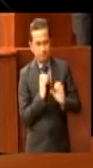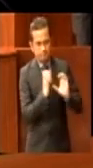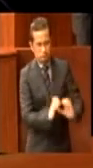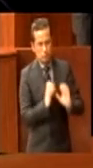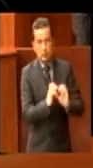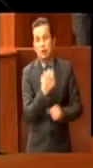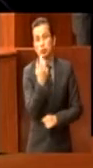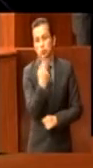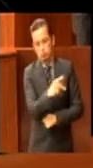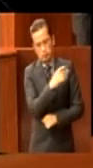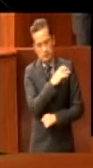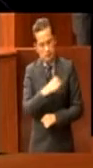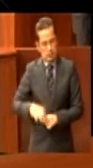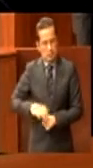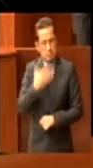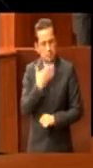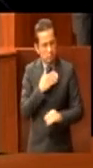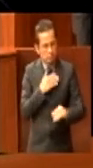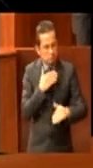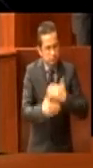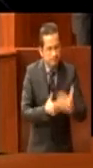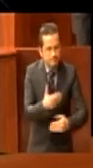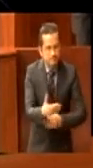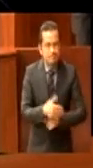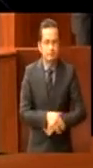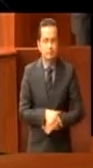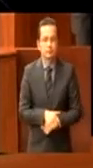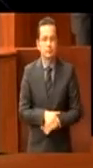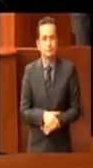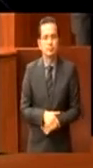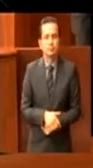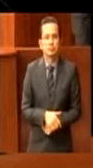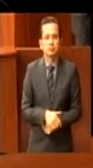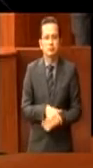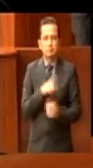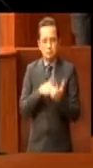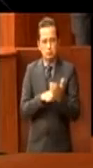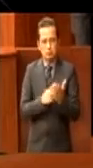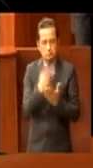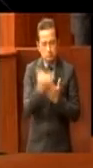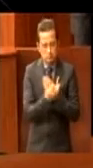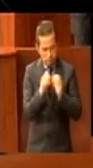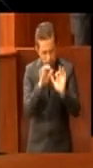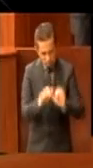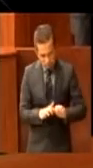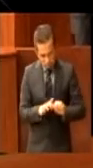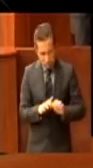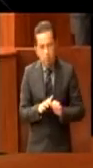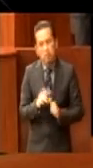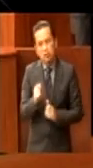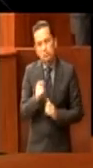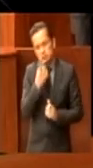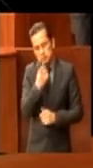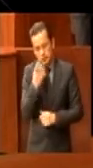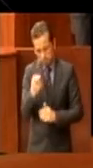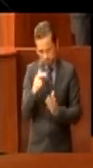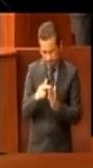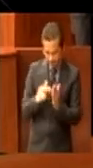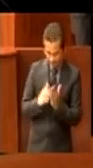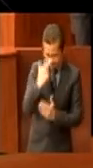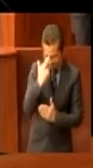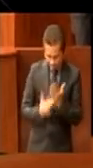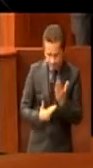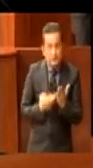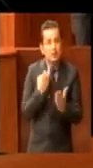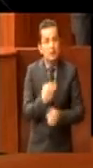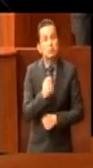la conducta de su candidata al respecto en el proyecto se estiman existente las infracciones denunciadas al acreditarse la